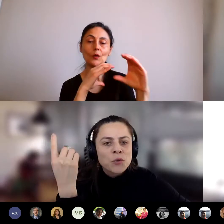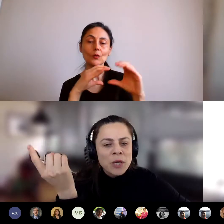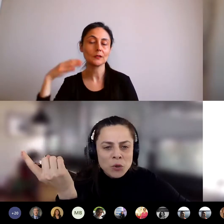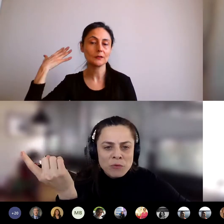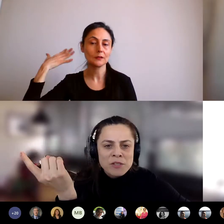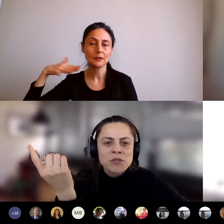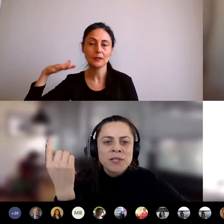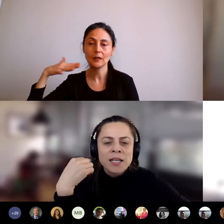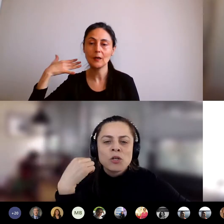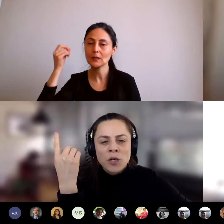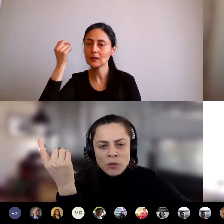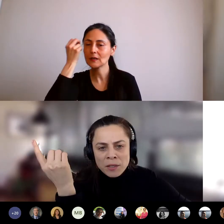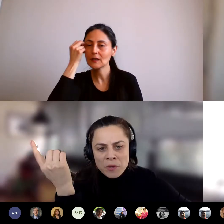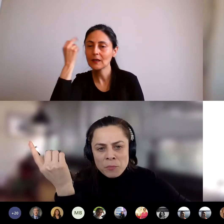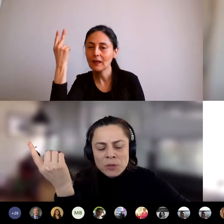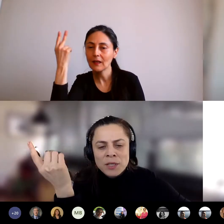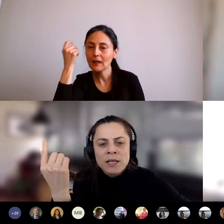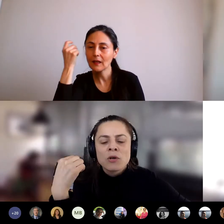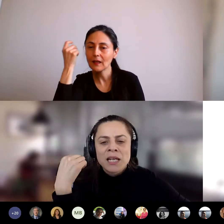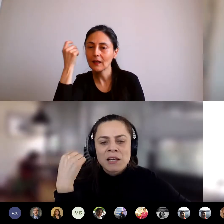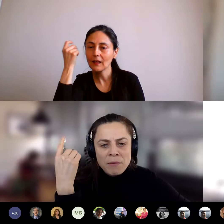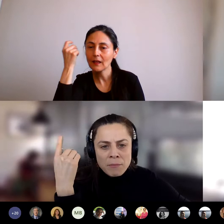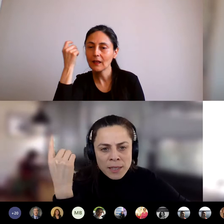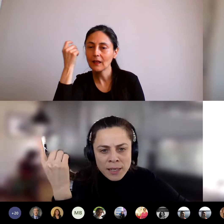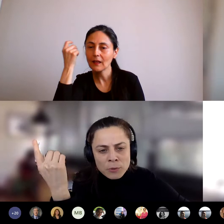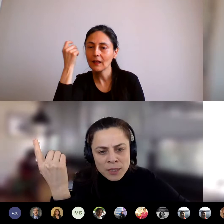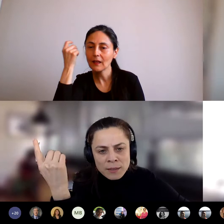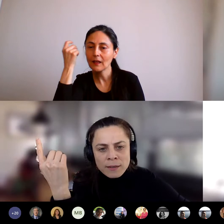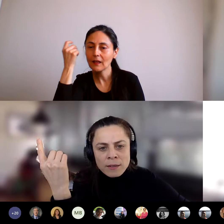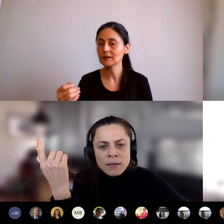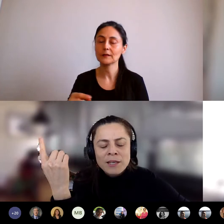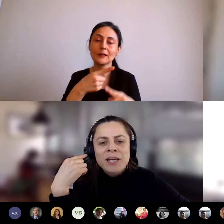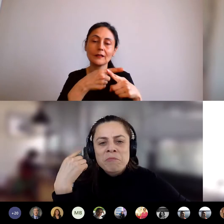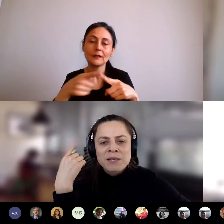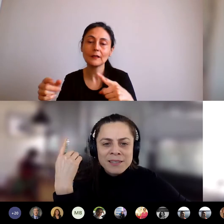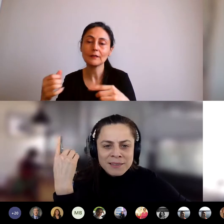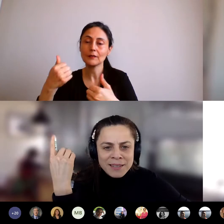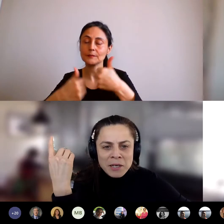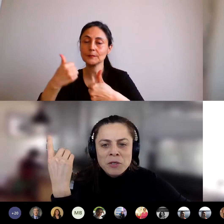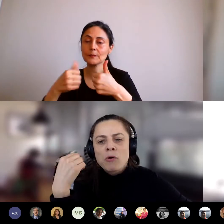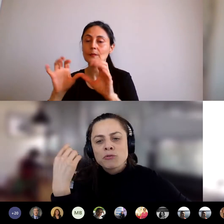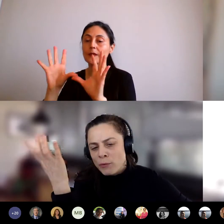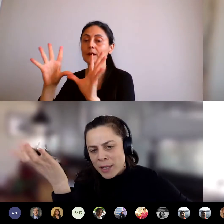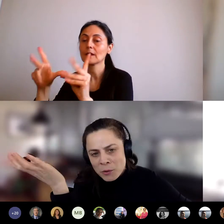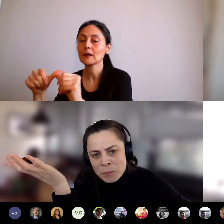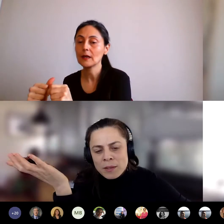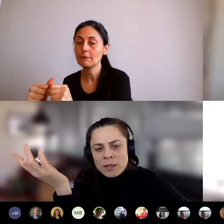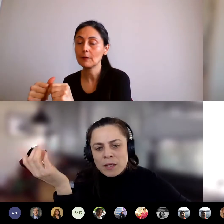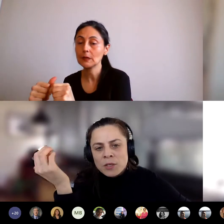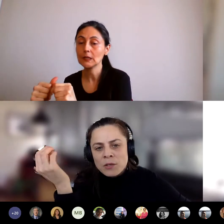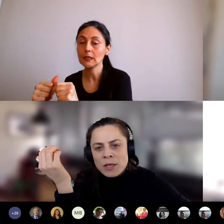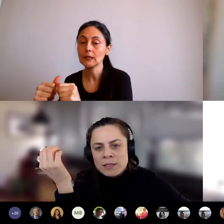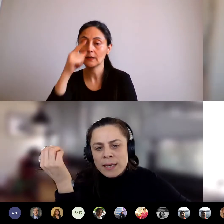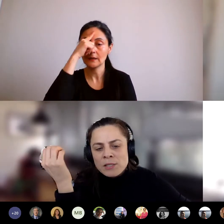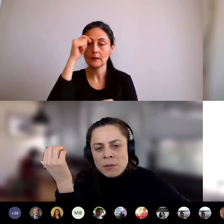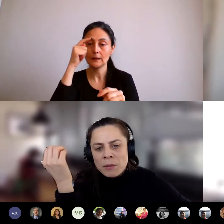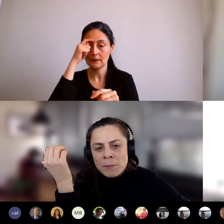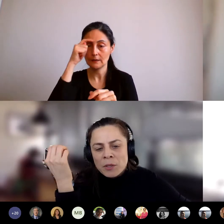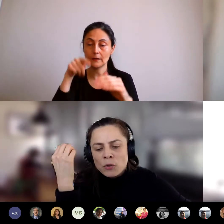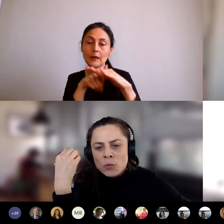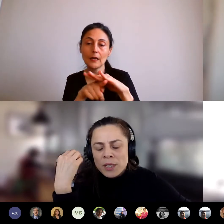está diciendo el otro profesional y lo que yo quiero también poner y lo que la familia quiere poner y lo que el paciente quiere poner o usuario. Y yo creo que